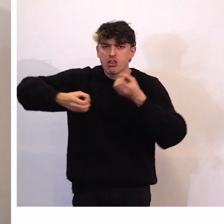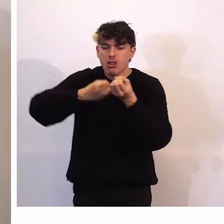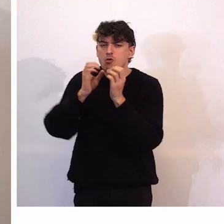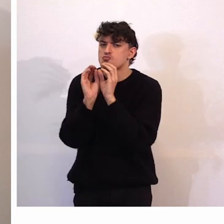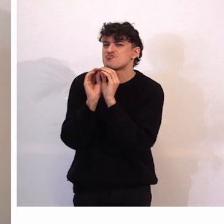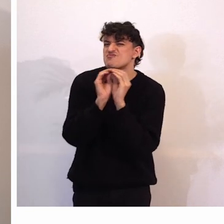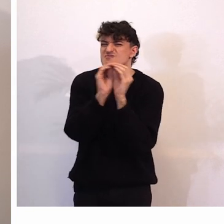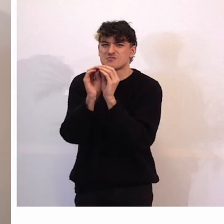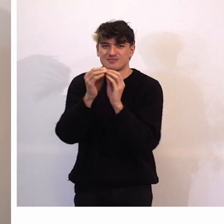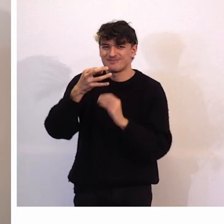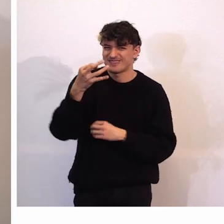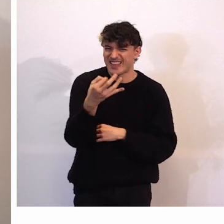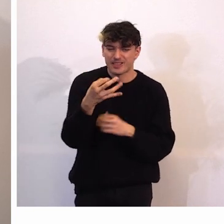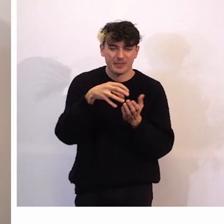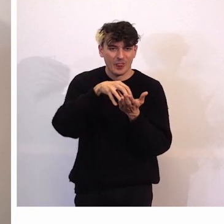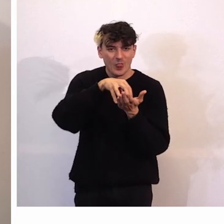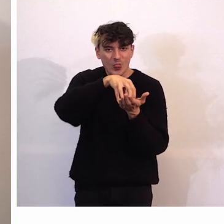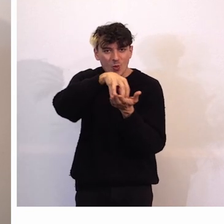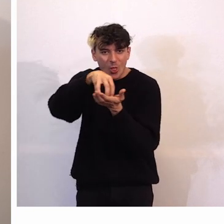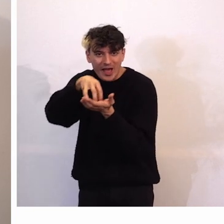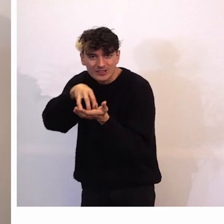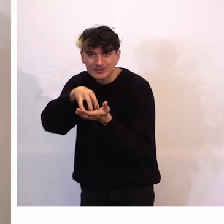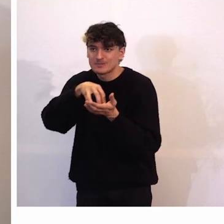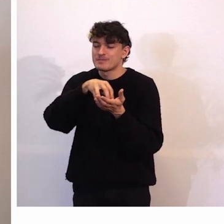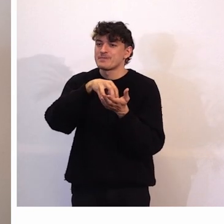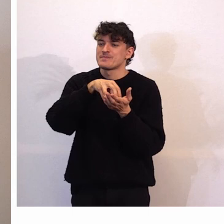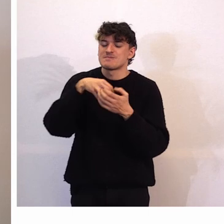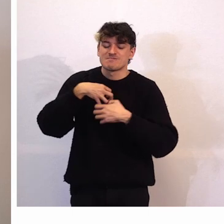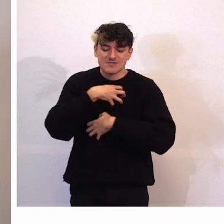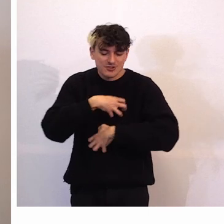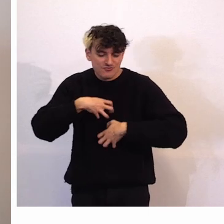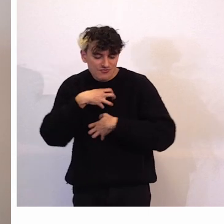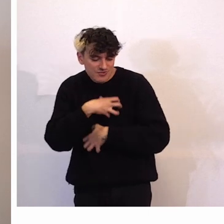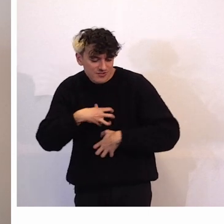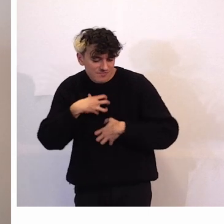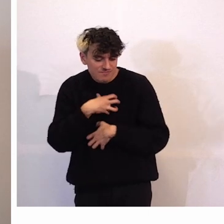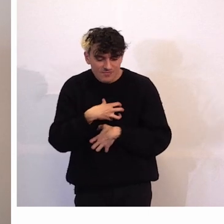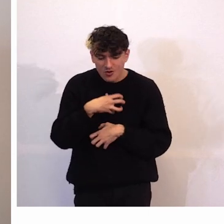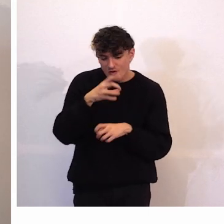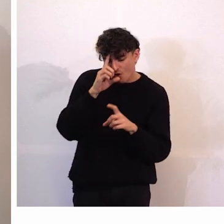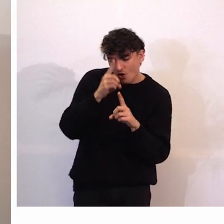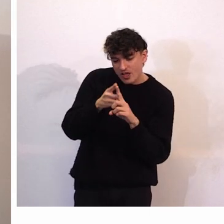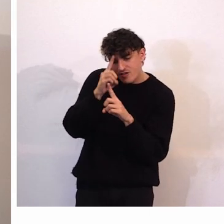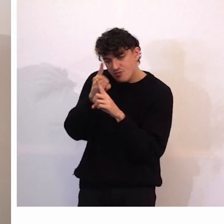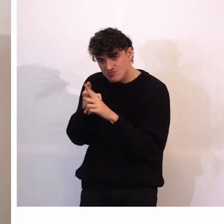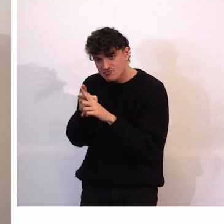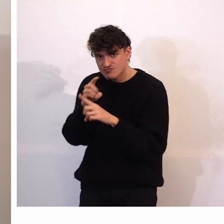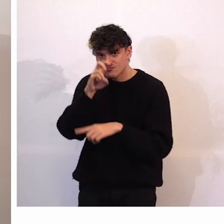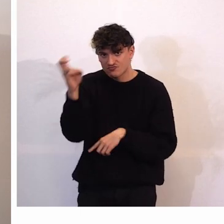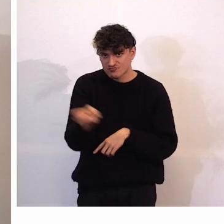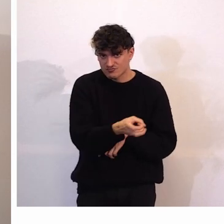común nuestras dudas, nuestras inquietudes y nuestros objetivos.